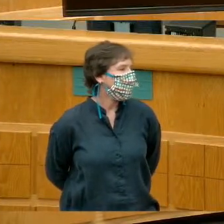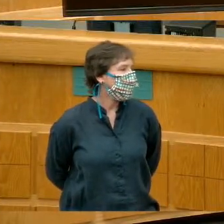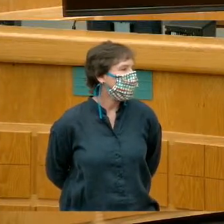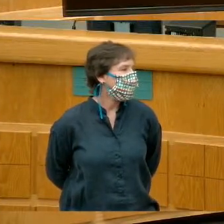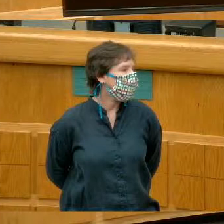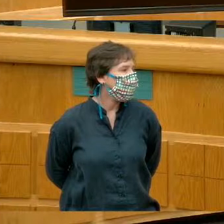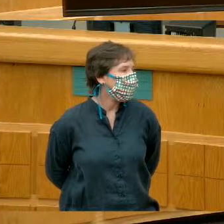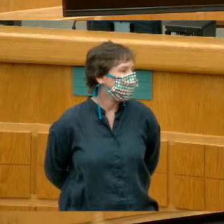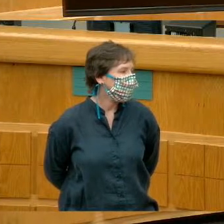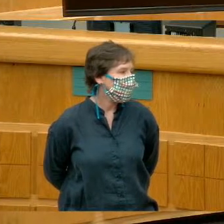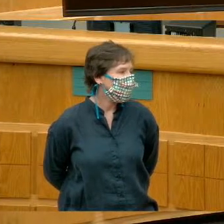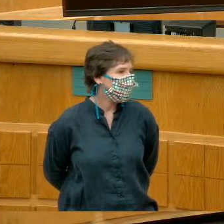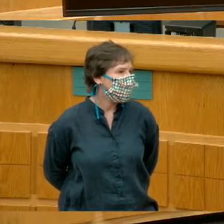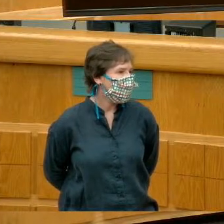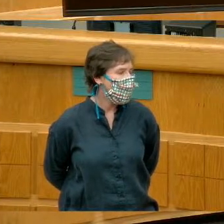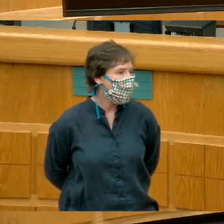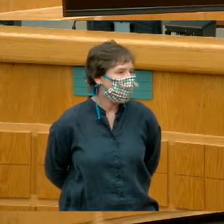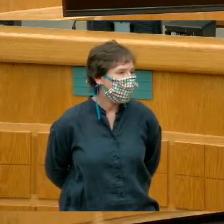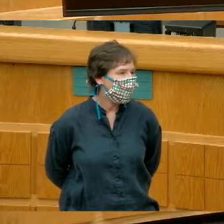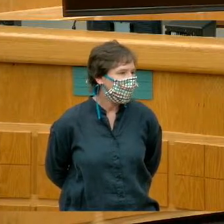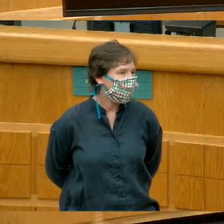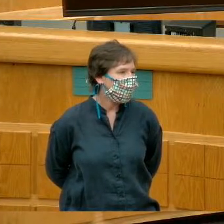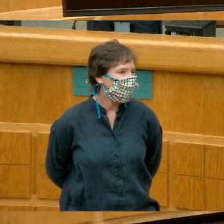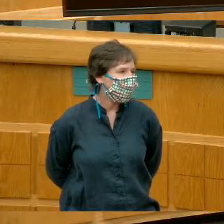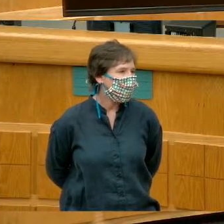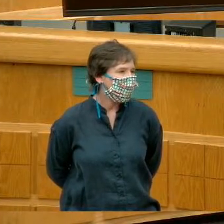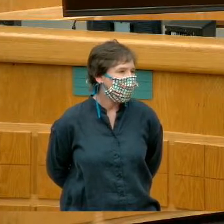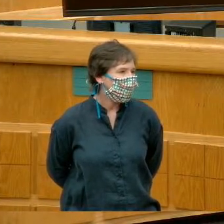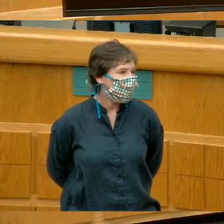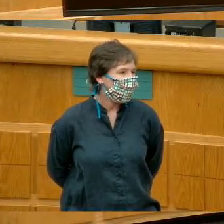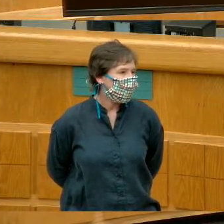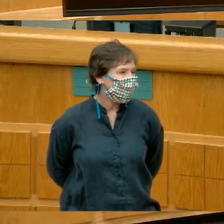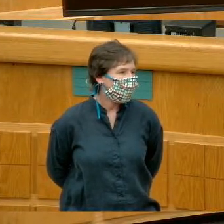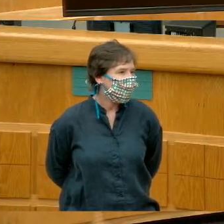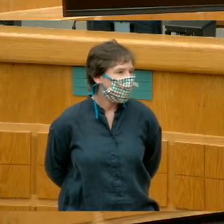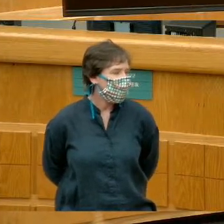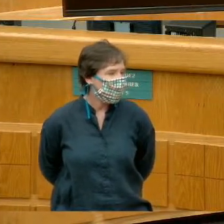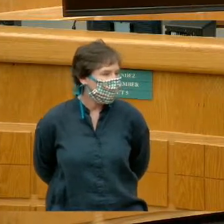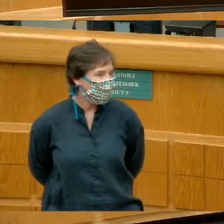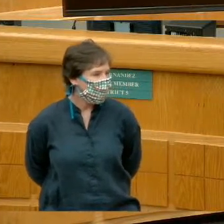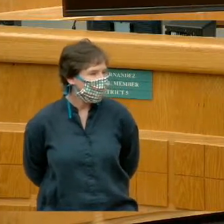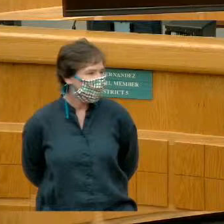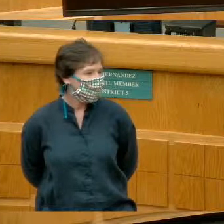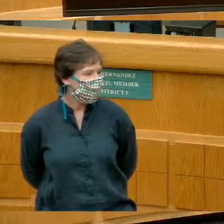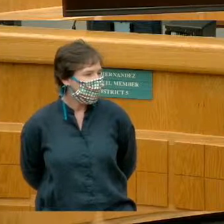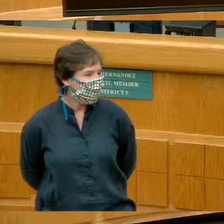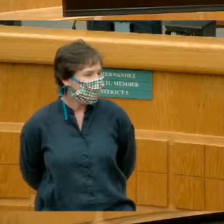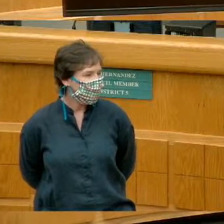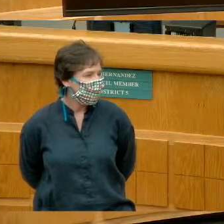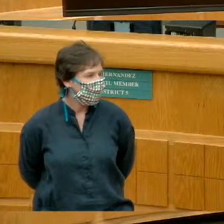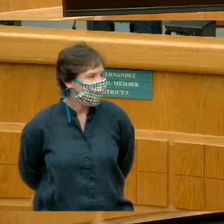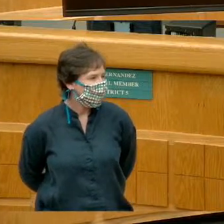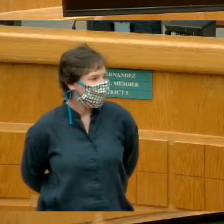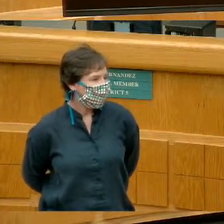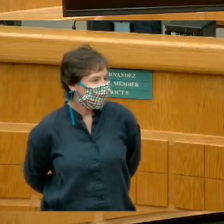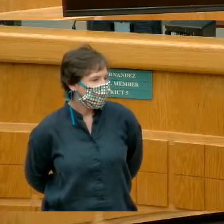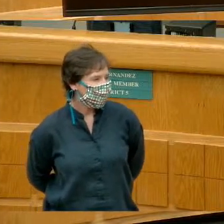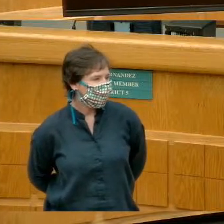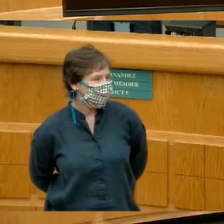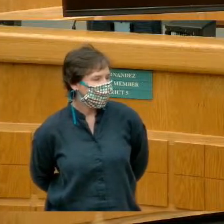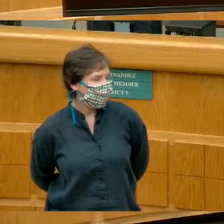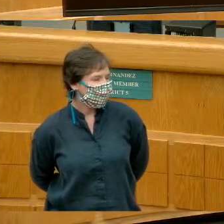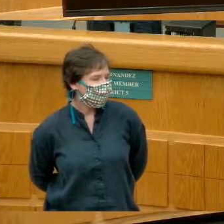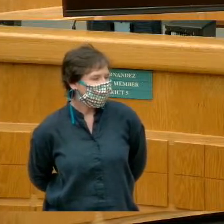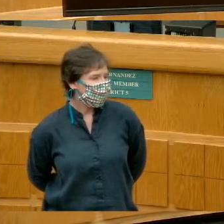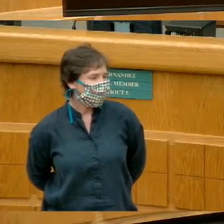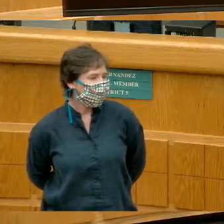a garantizar que tengamos suficiente capacidad hospitalaria para atender a los pacientes con COVID-19 y para ayudar a las personas que necesitan tratamiento para